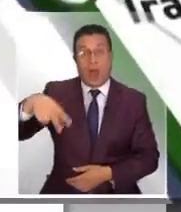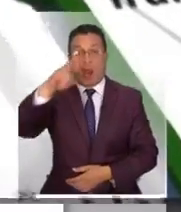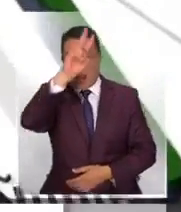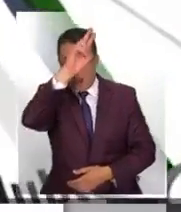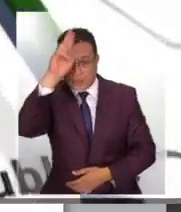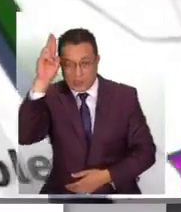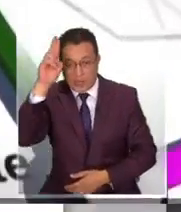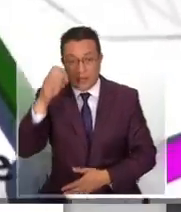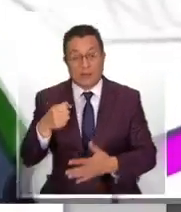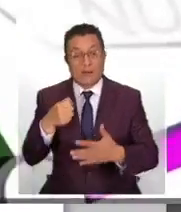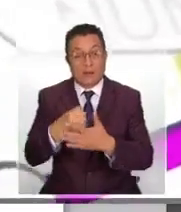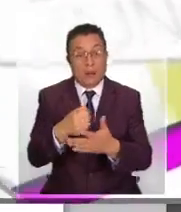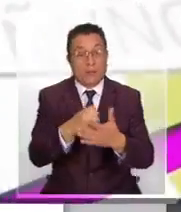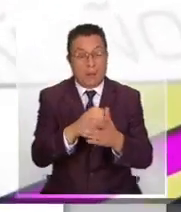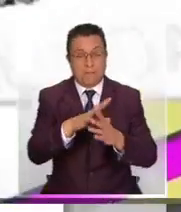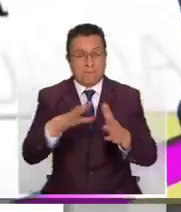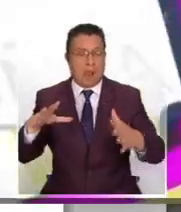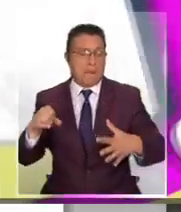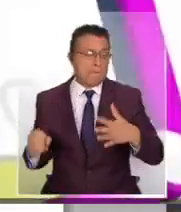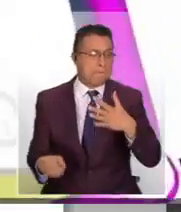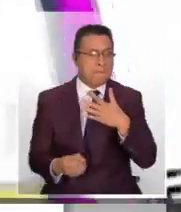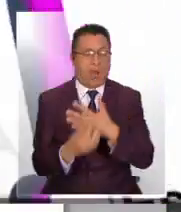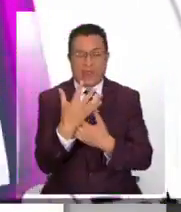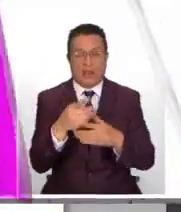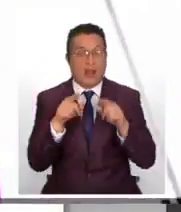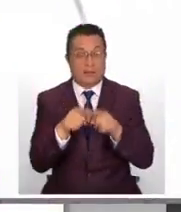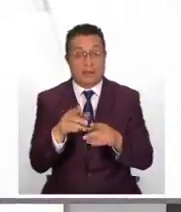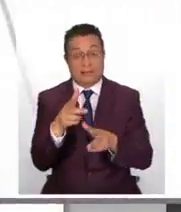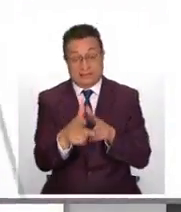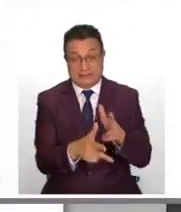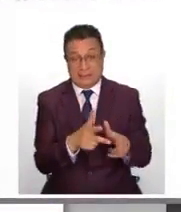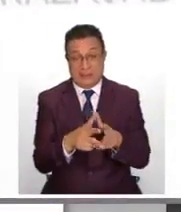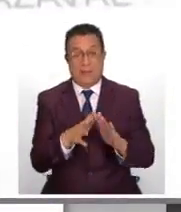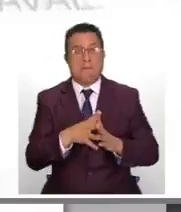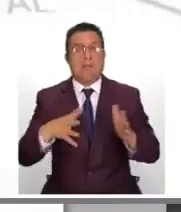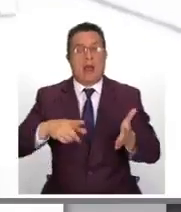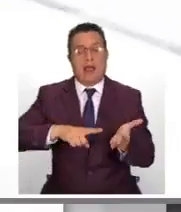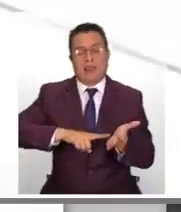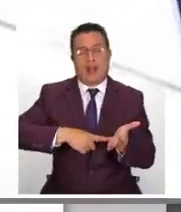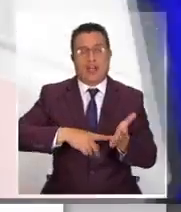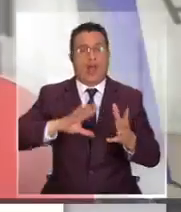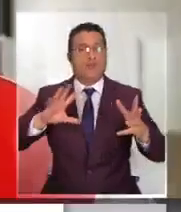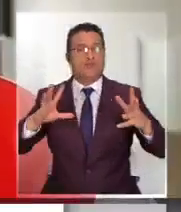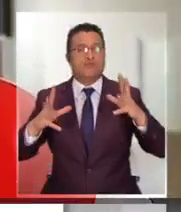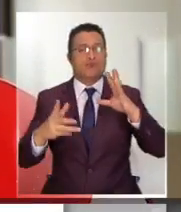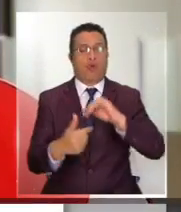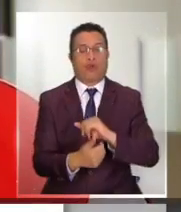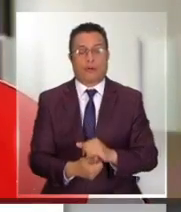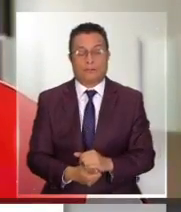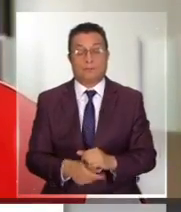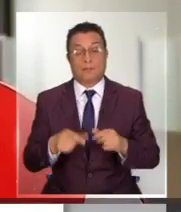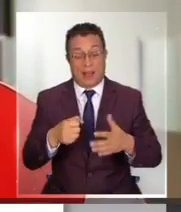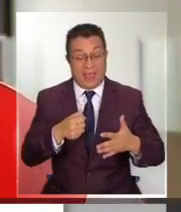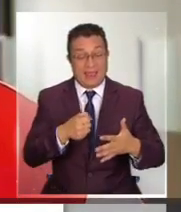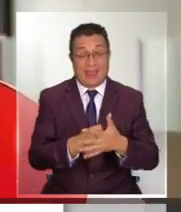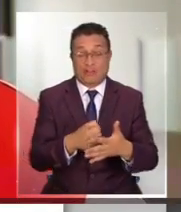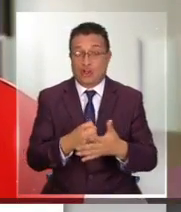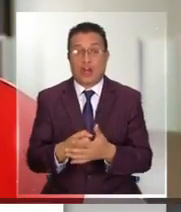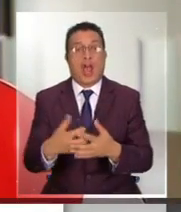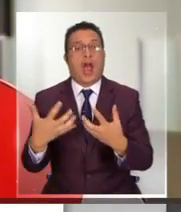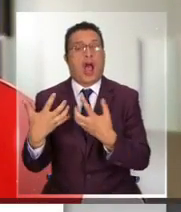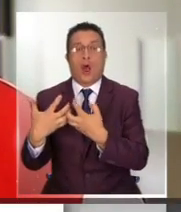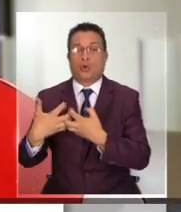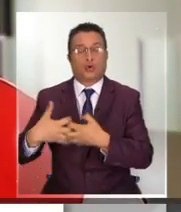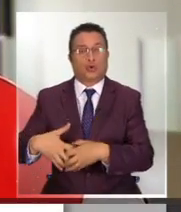Las estaciones más modernas de toda la red, los trenes con mayor tecnología del mundo. Con estaciones automáticas también, con